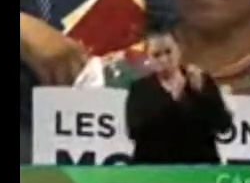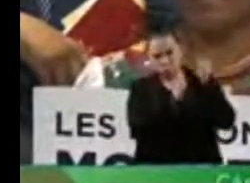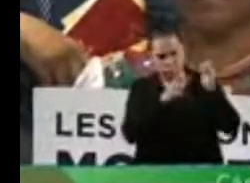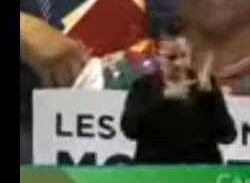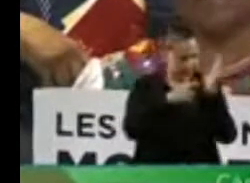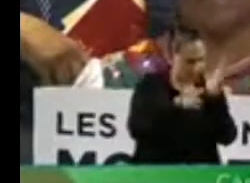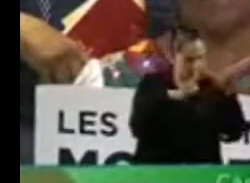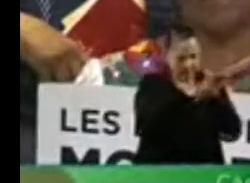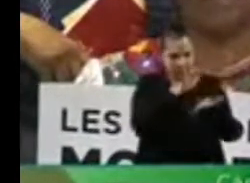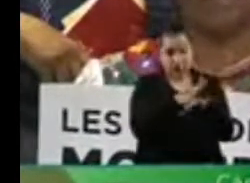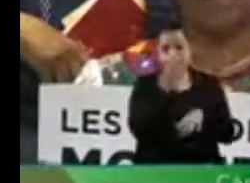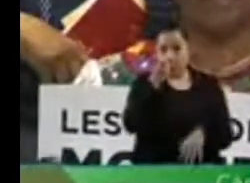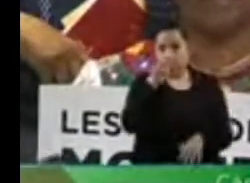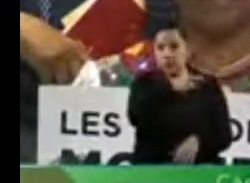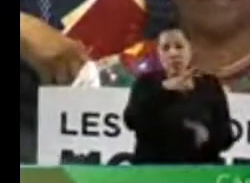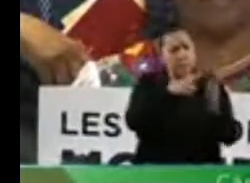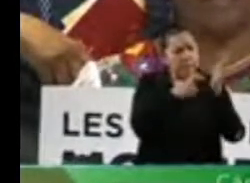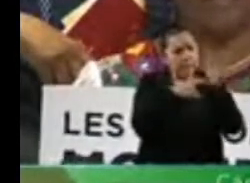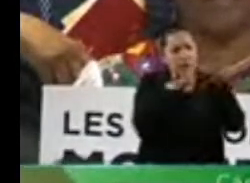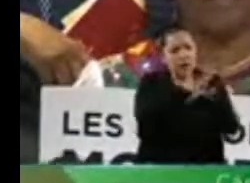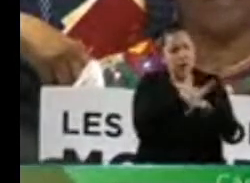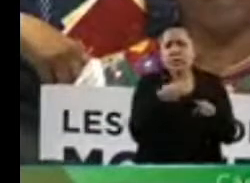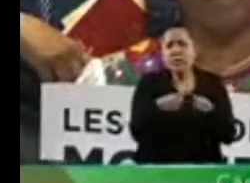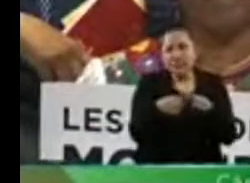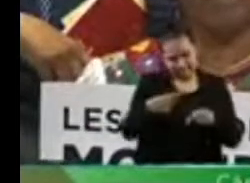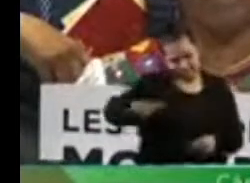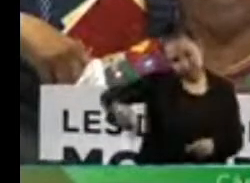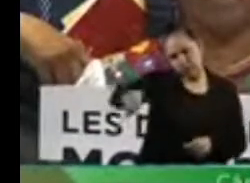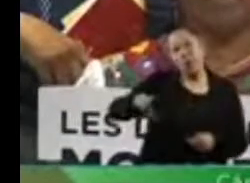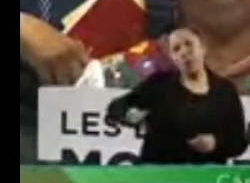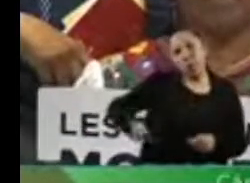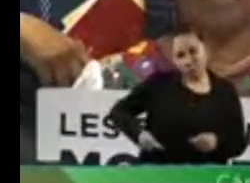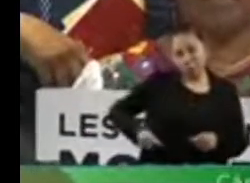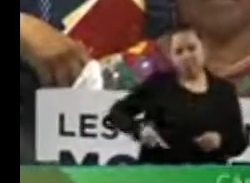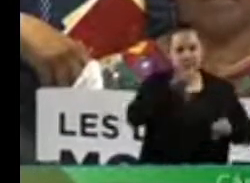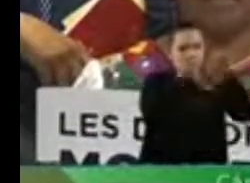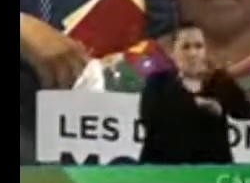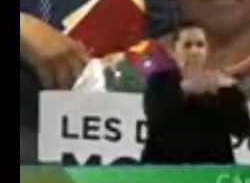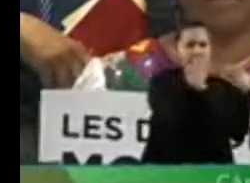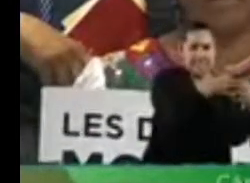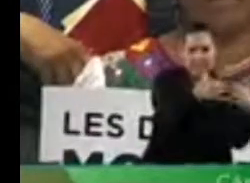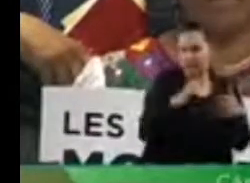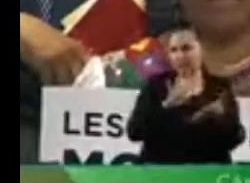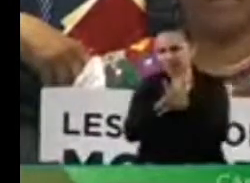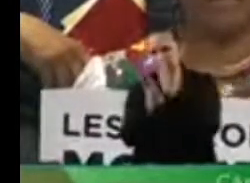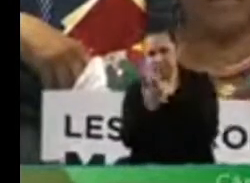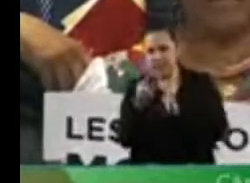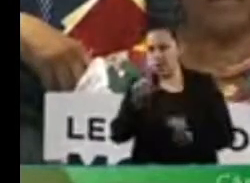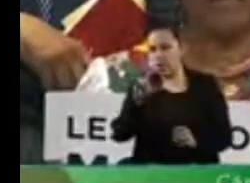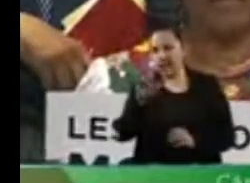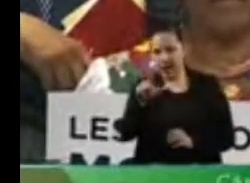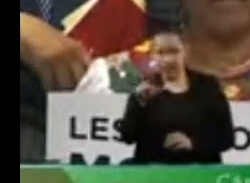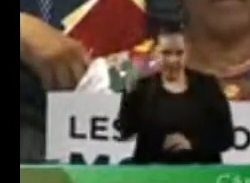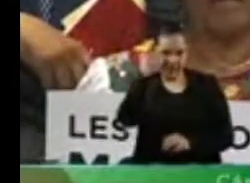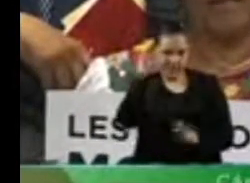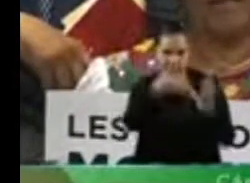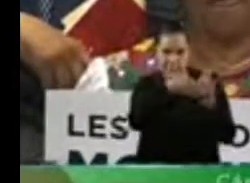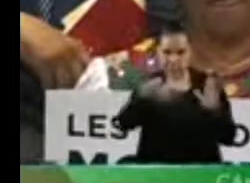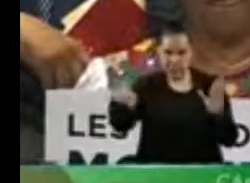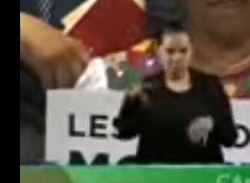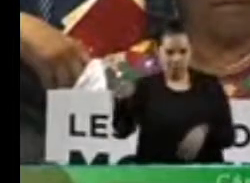56.22% de esas reformas los hicieron los gobiernos neoliberales, haciendo pedazos el marco constitucional surgido de la